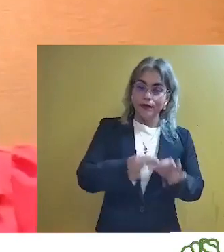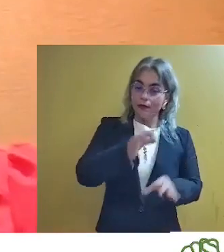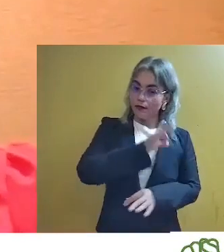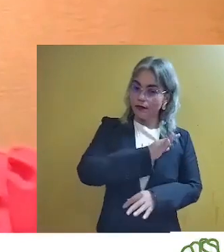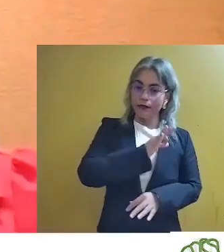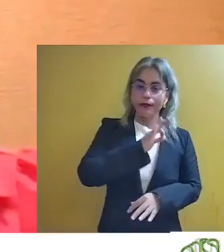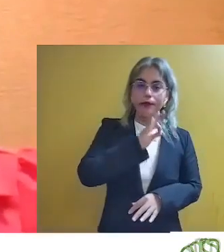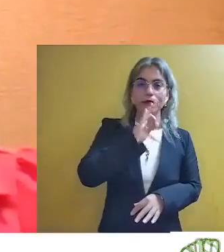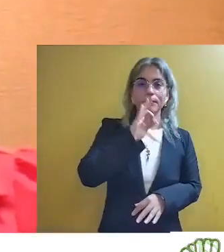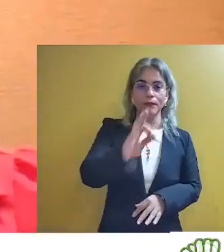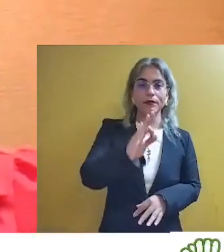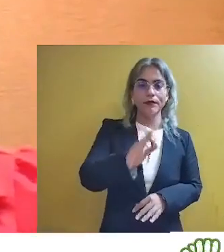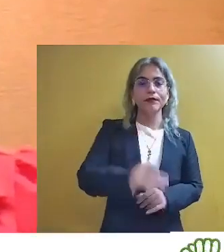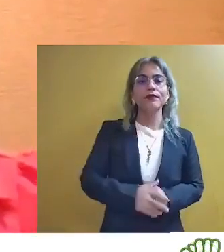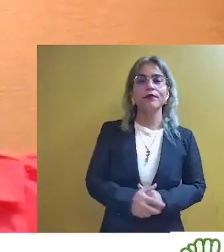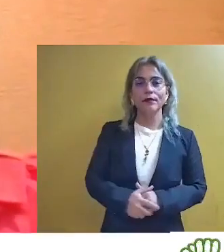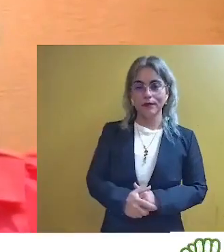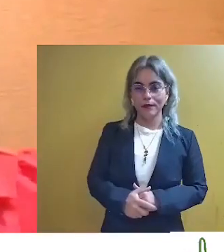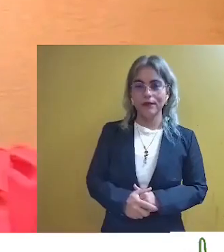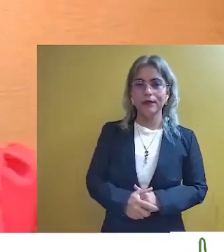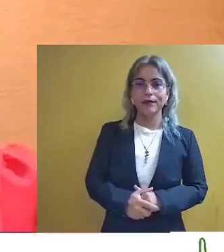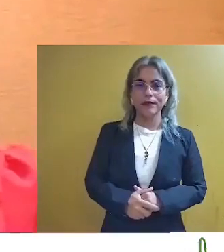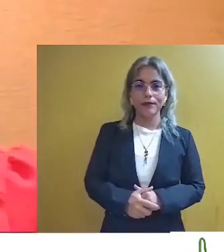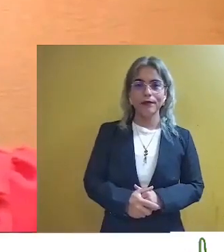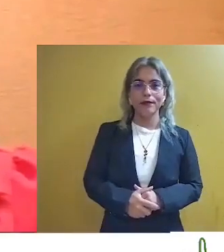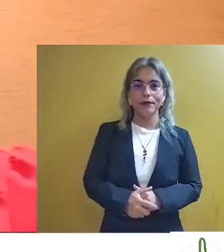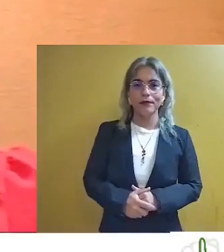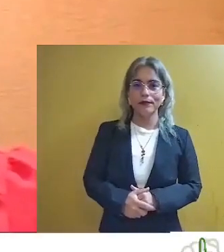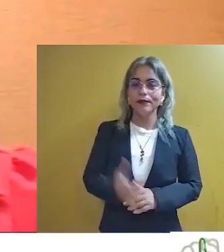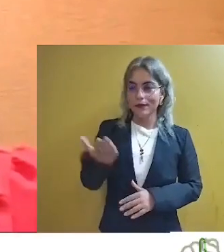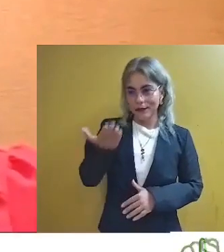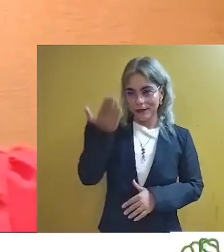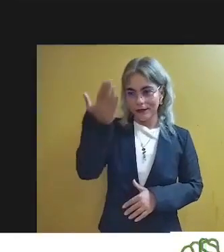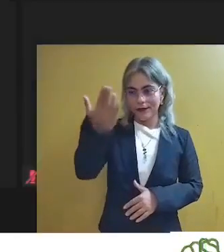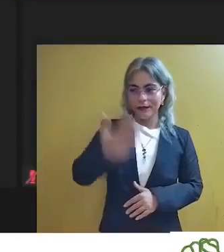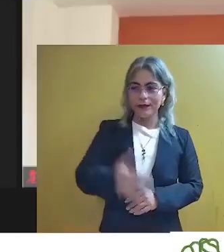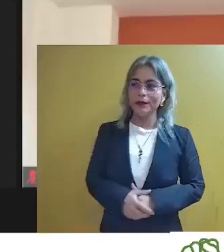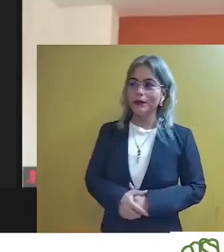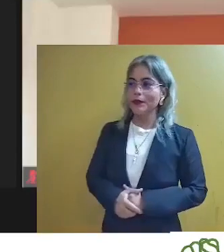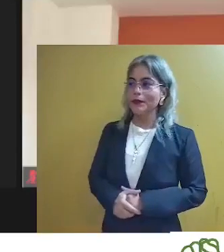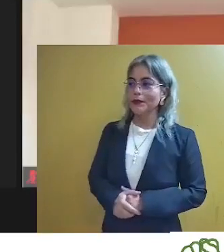o elementos alternos. Es cuanto, Presidenta.